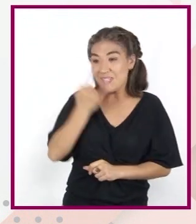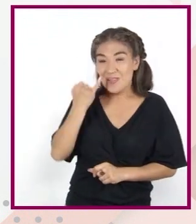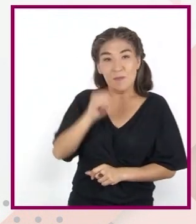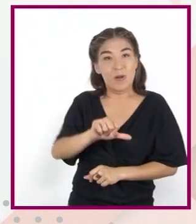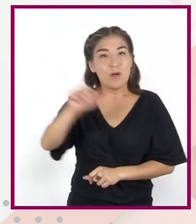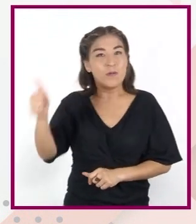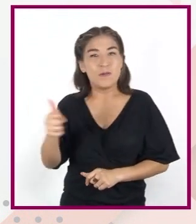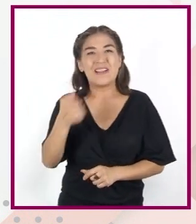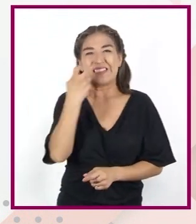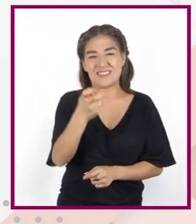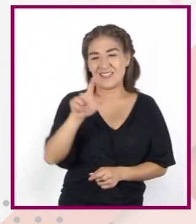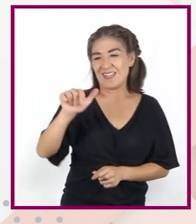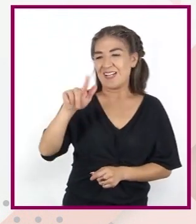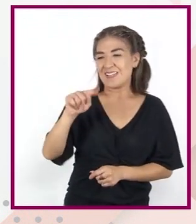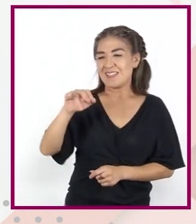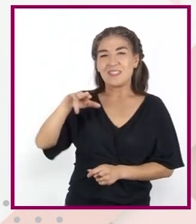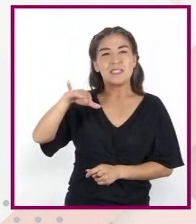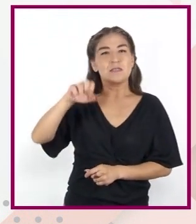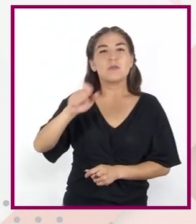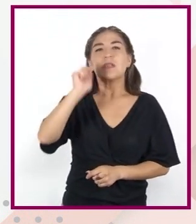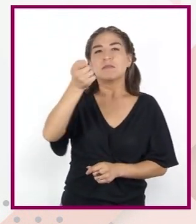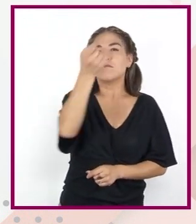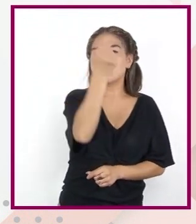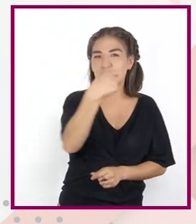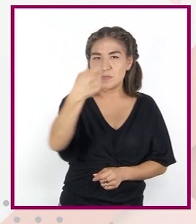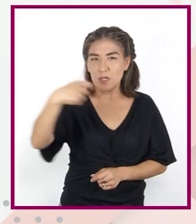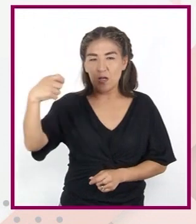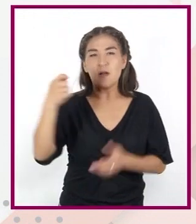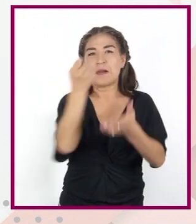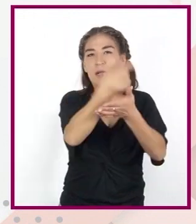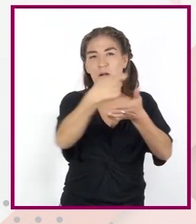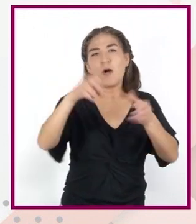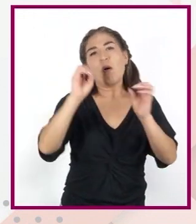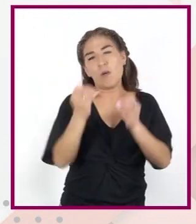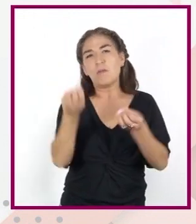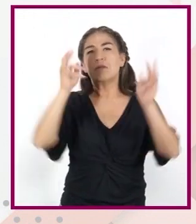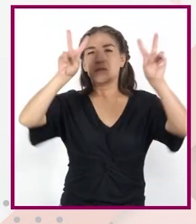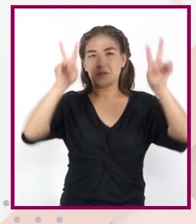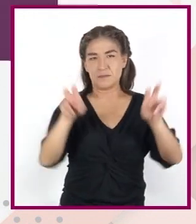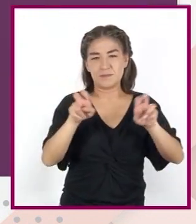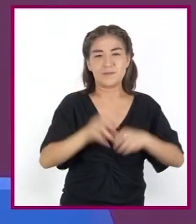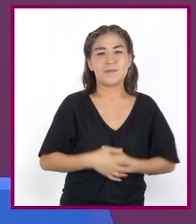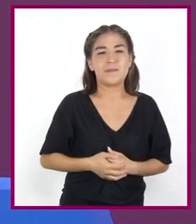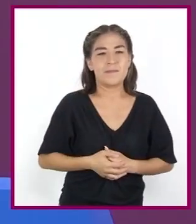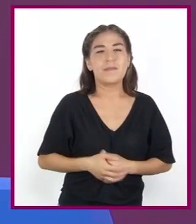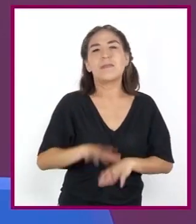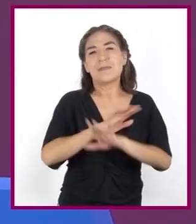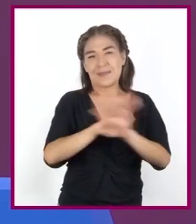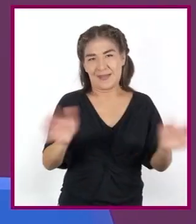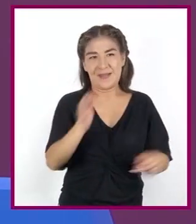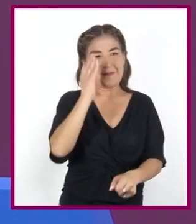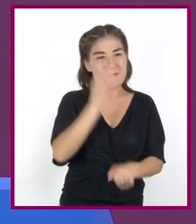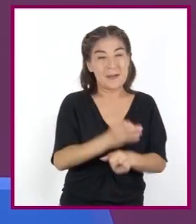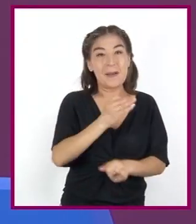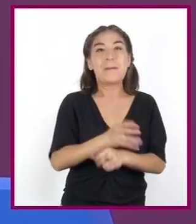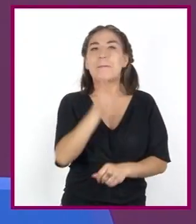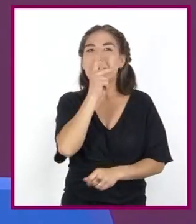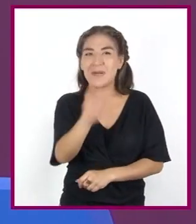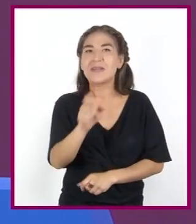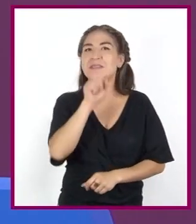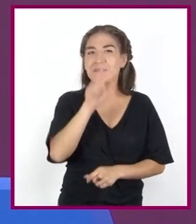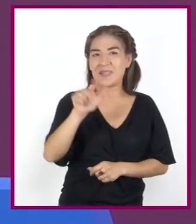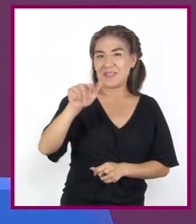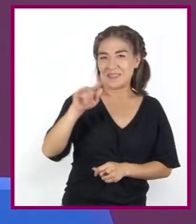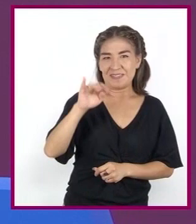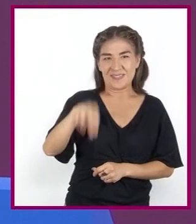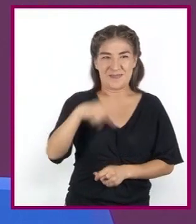los latinismos deben escribirse en cursivas o entre comillas. Bueno, ya hasta sabemos algunas palabras en latín